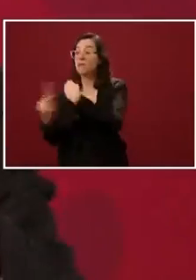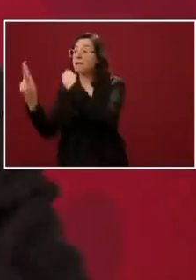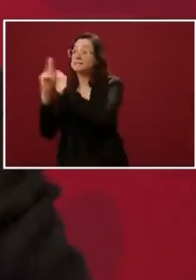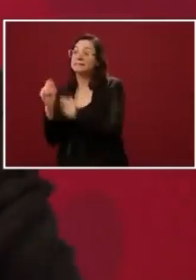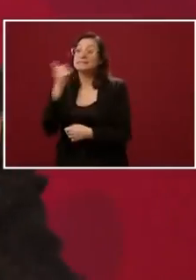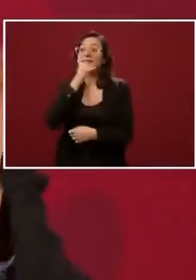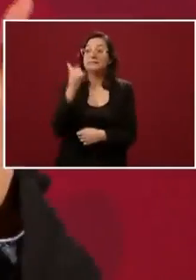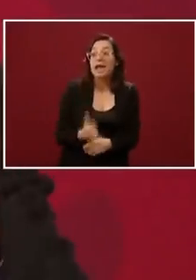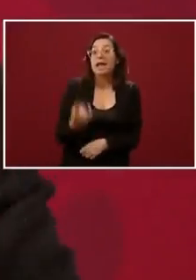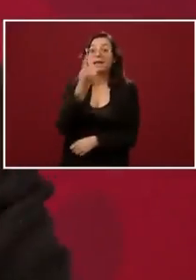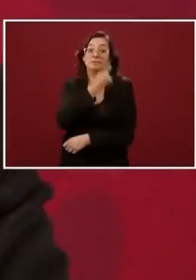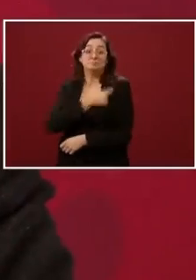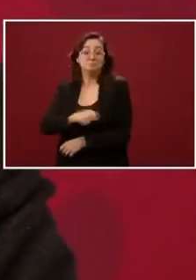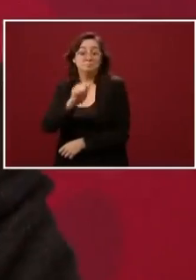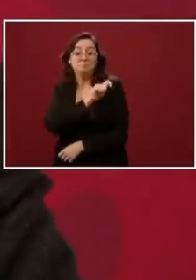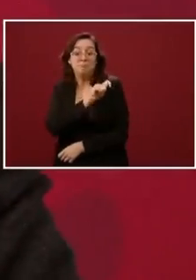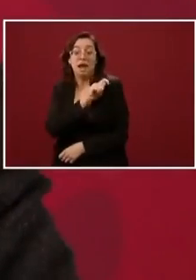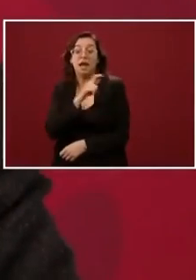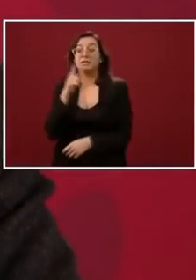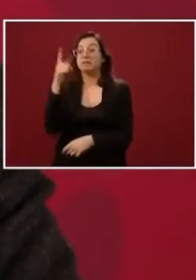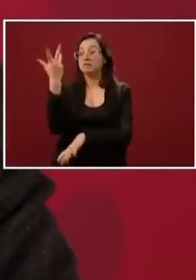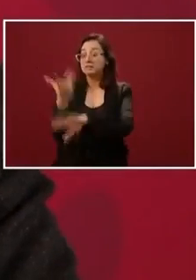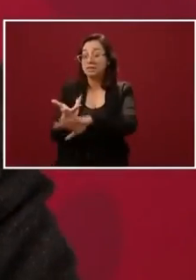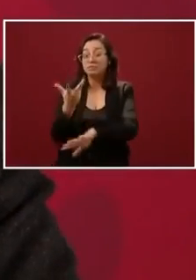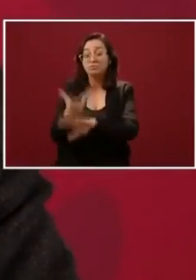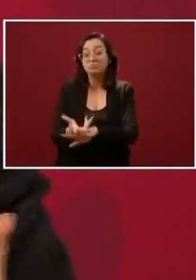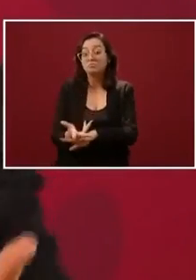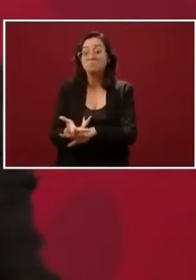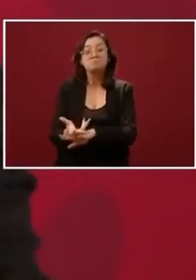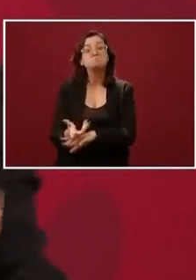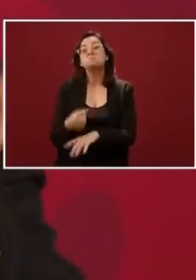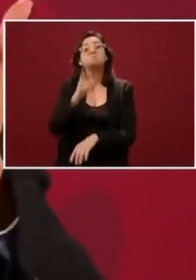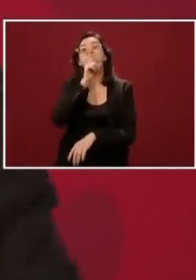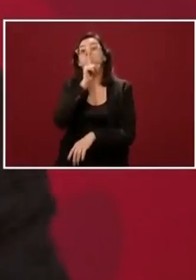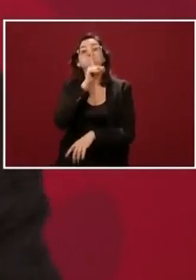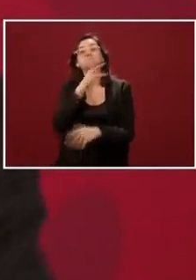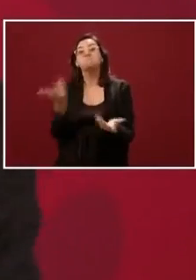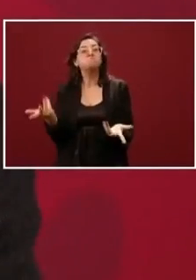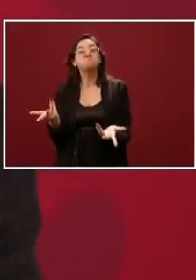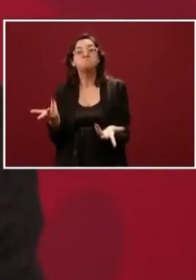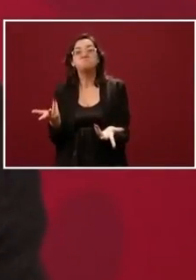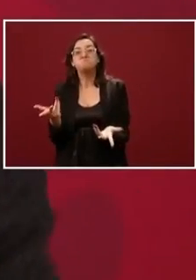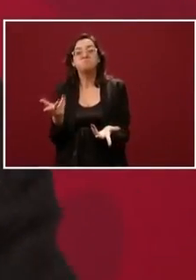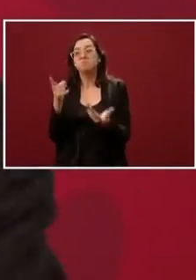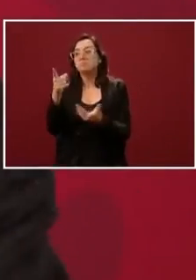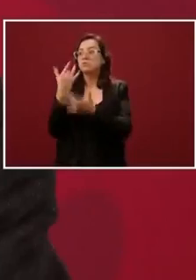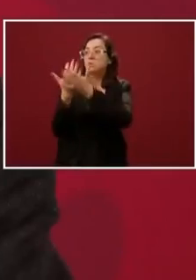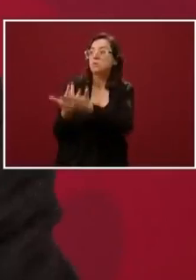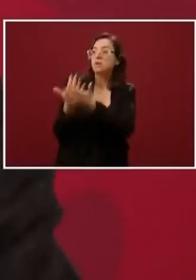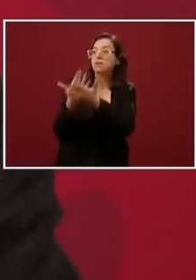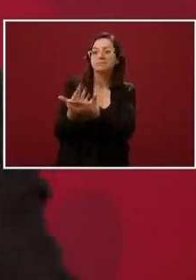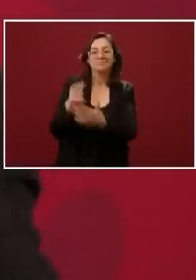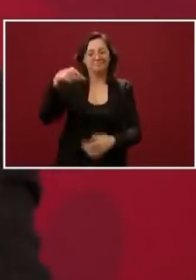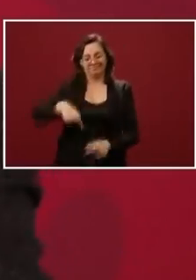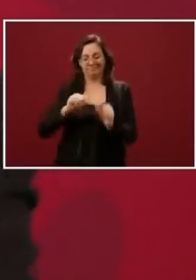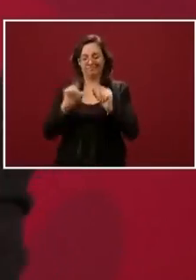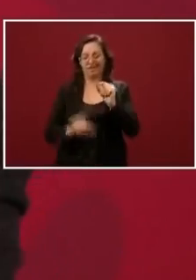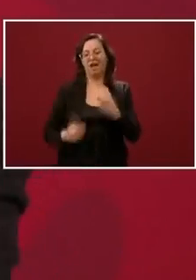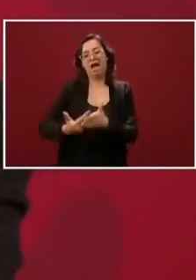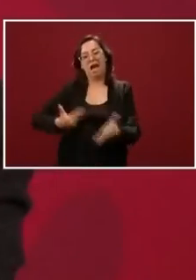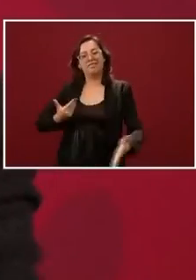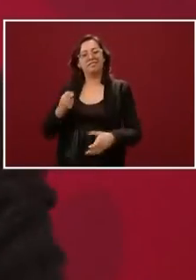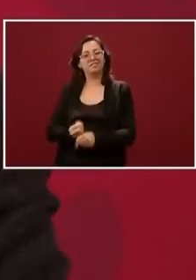Italia, de España, de Estados Unidos, México se adelantó con las medidas